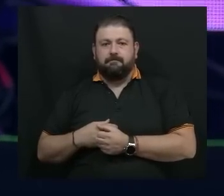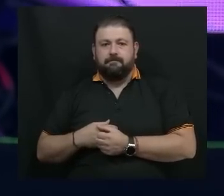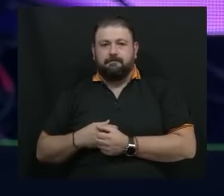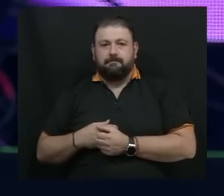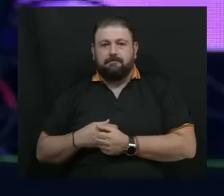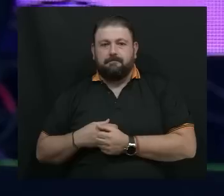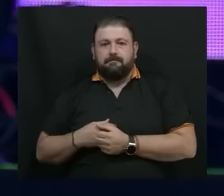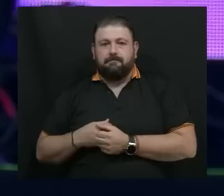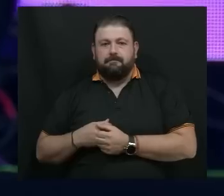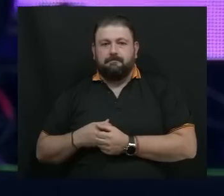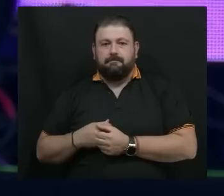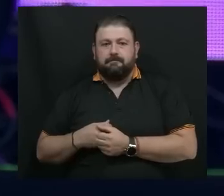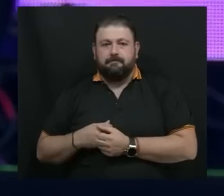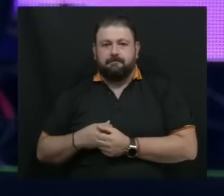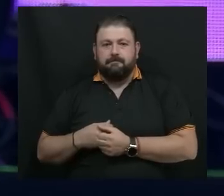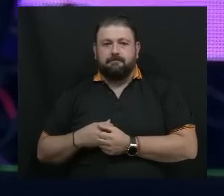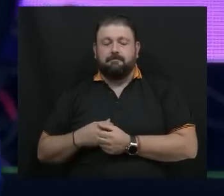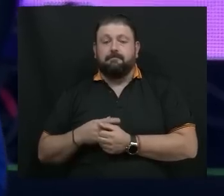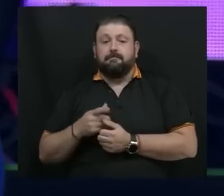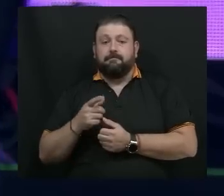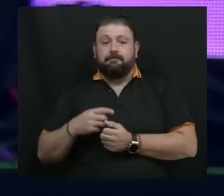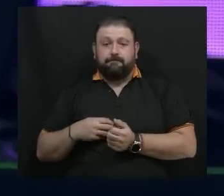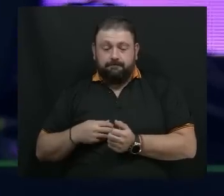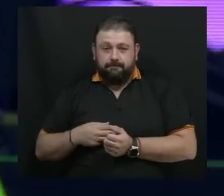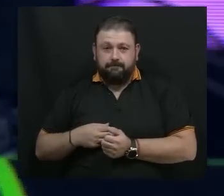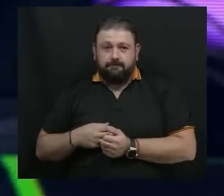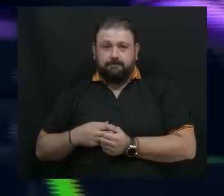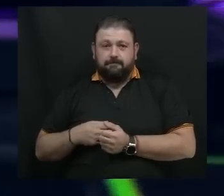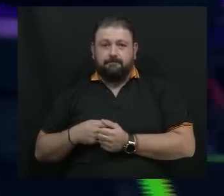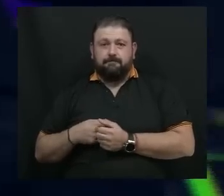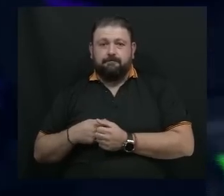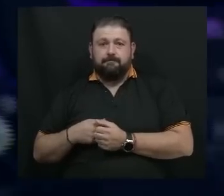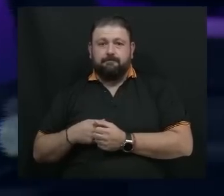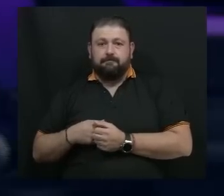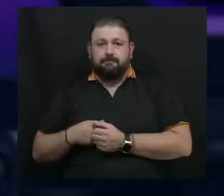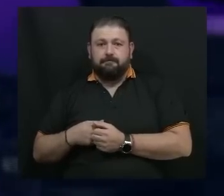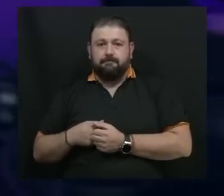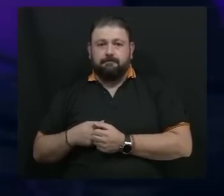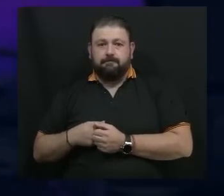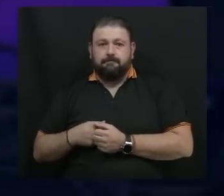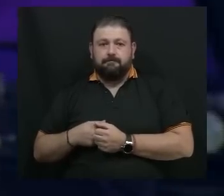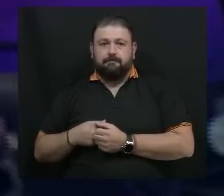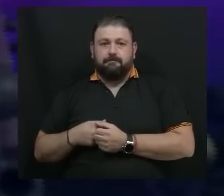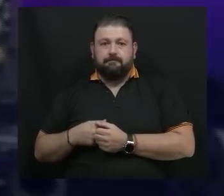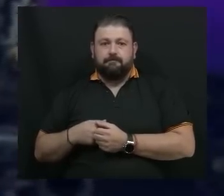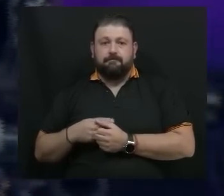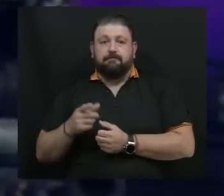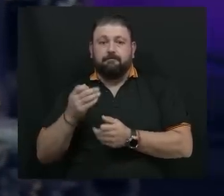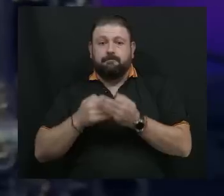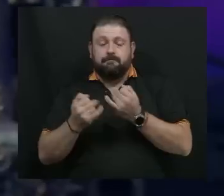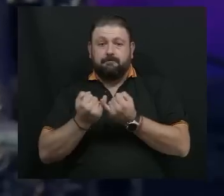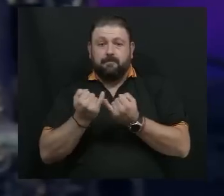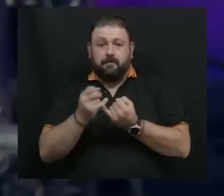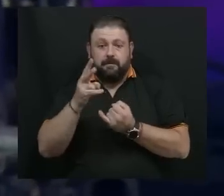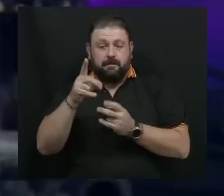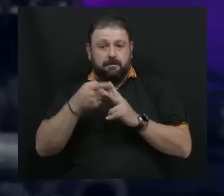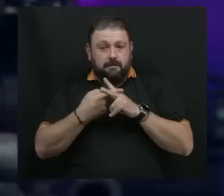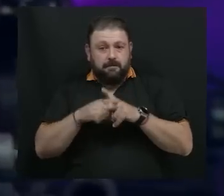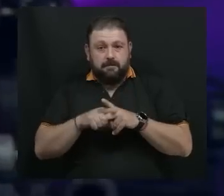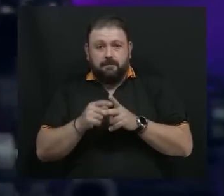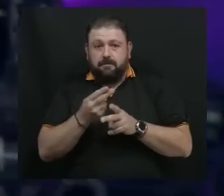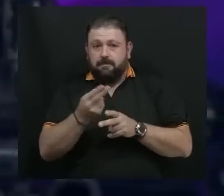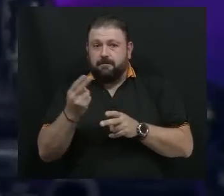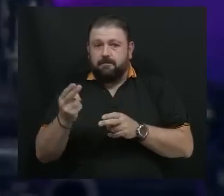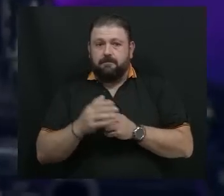Bueno, este punto me conecta mucho y más estar hoy aquí frente a ustedes